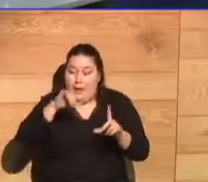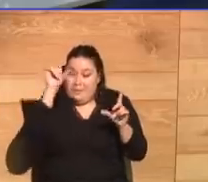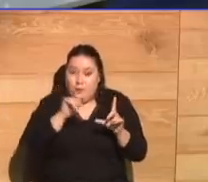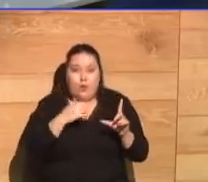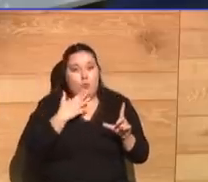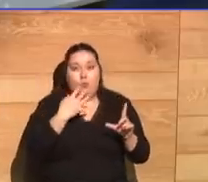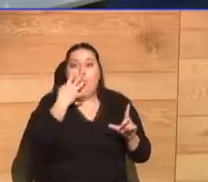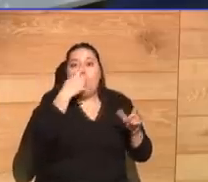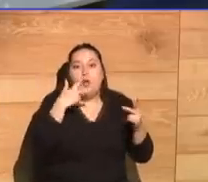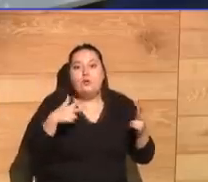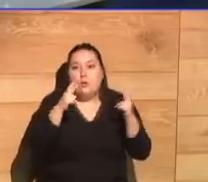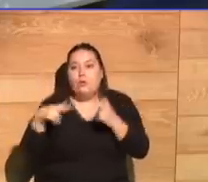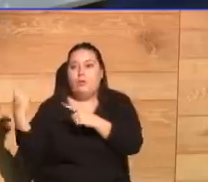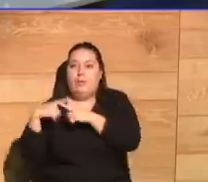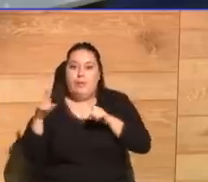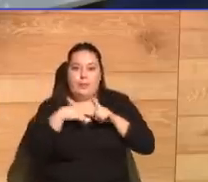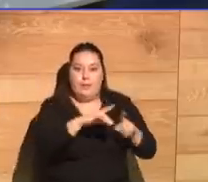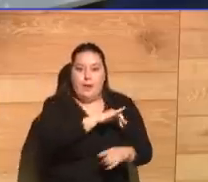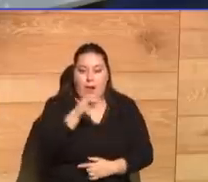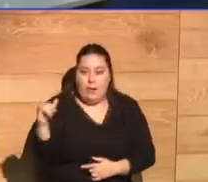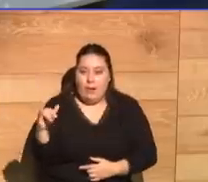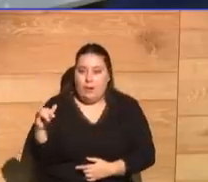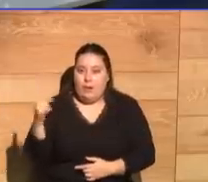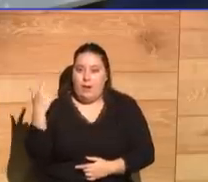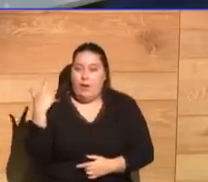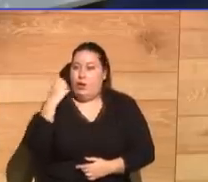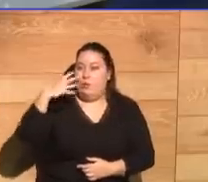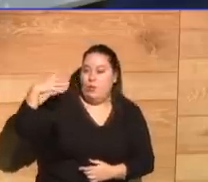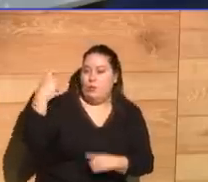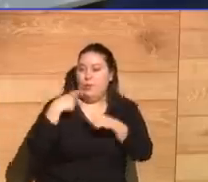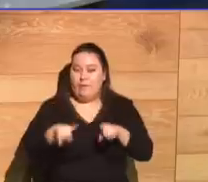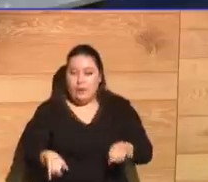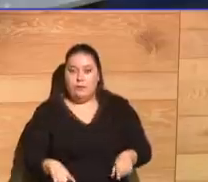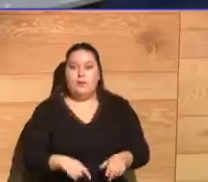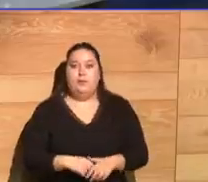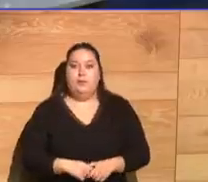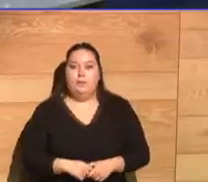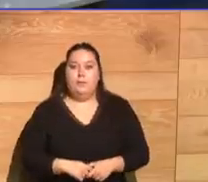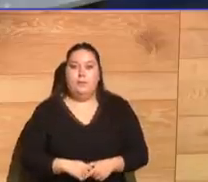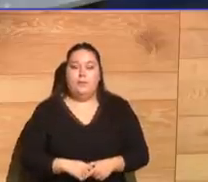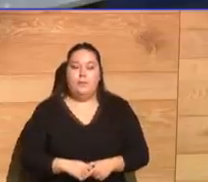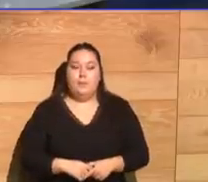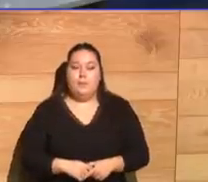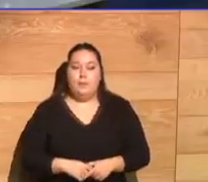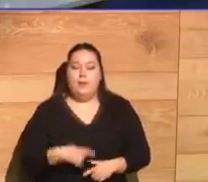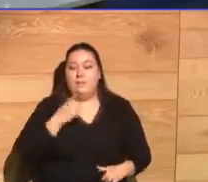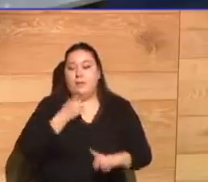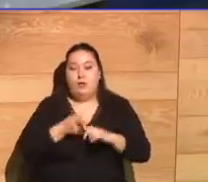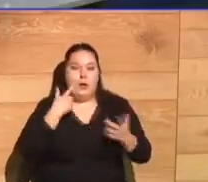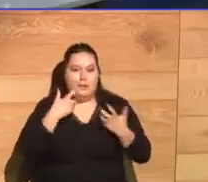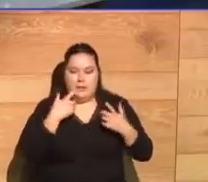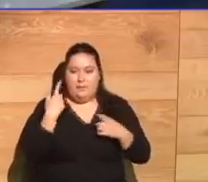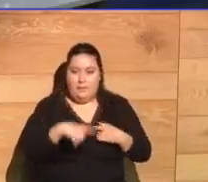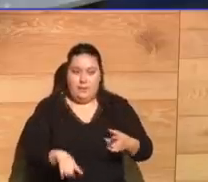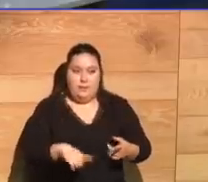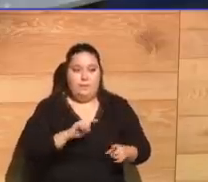cuatro tramos de película diferente, con diferente iluminación, diferente dirección artística. Quiero decir,